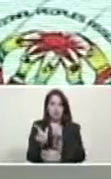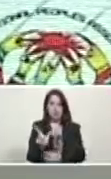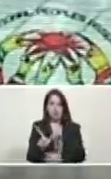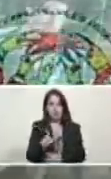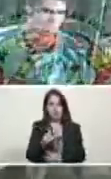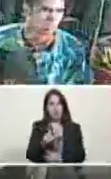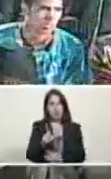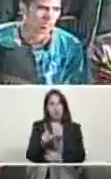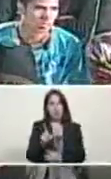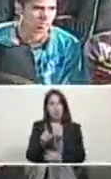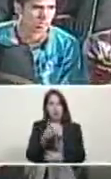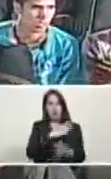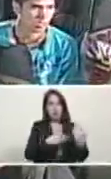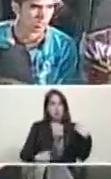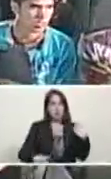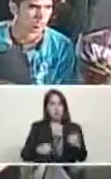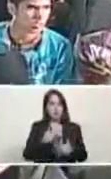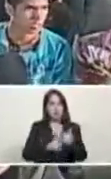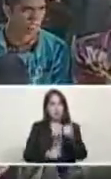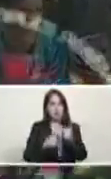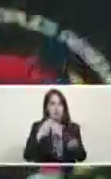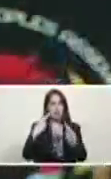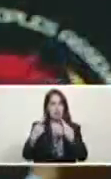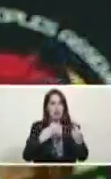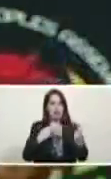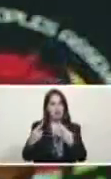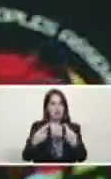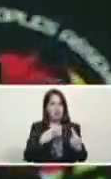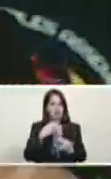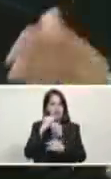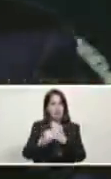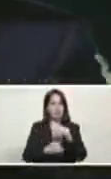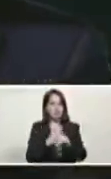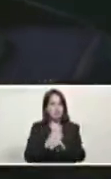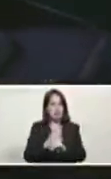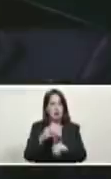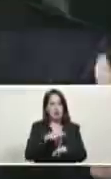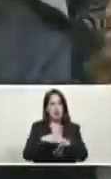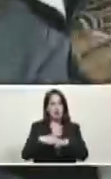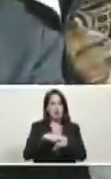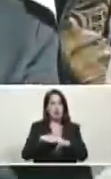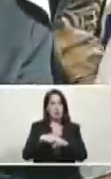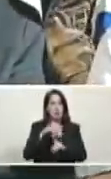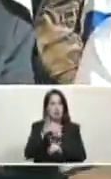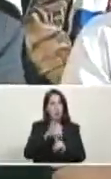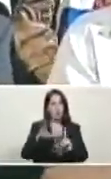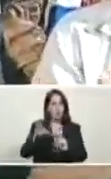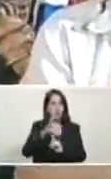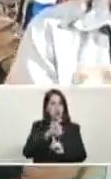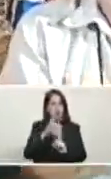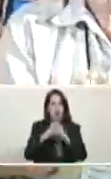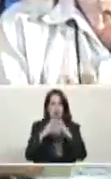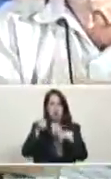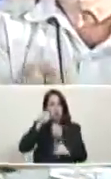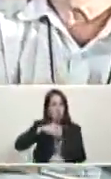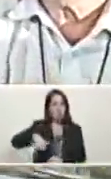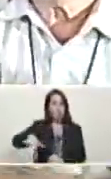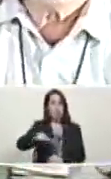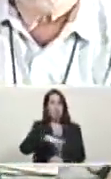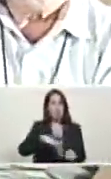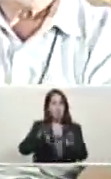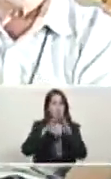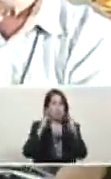de relaciones internacionales al ministro de la cultura a todas las personalidades a todo el pueblo que está aquí pueblo del mundo